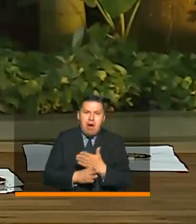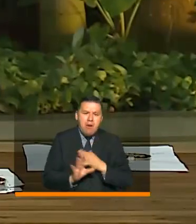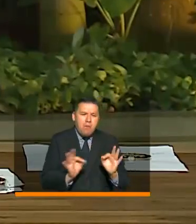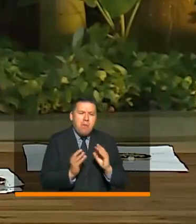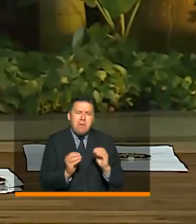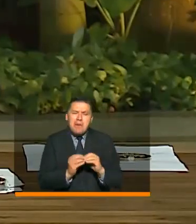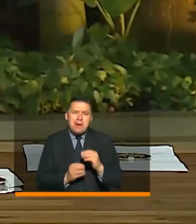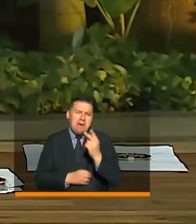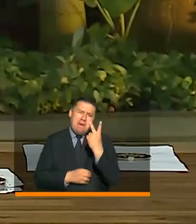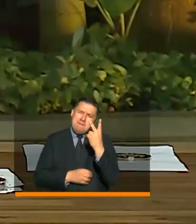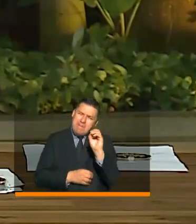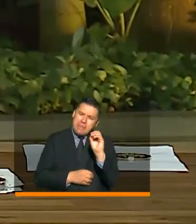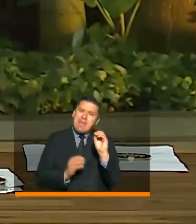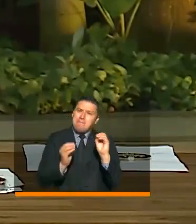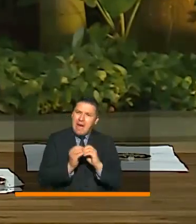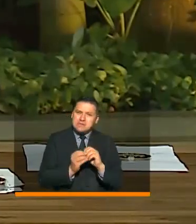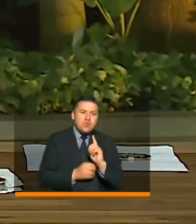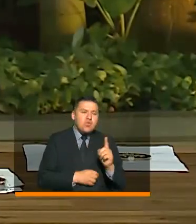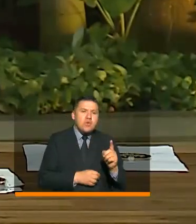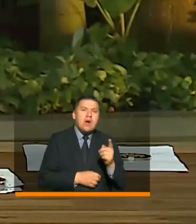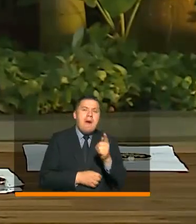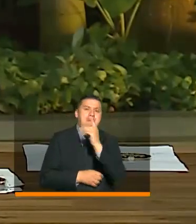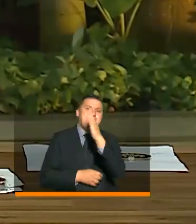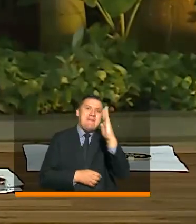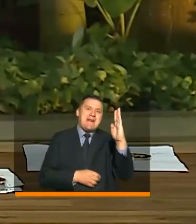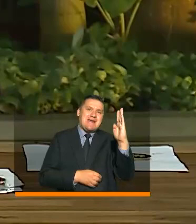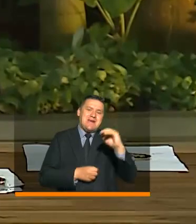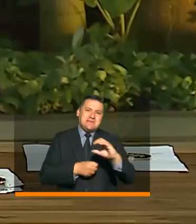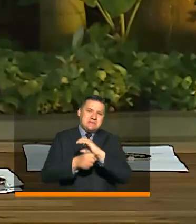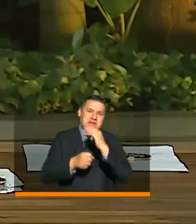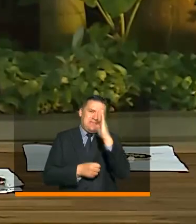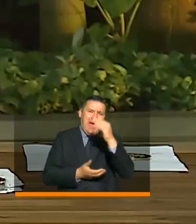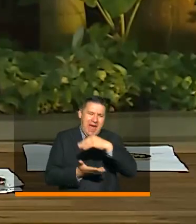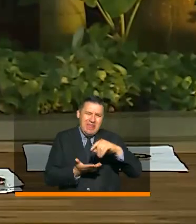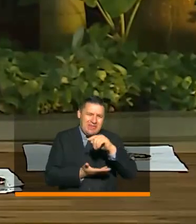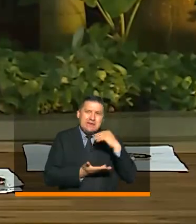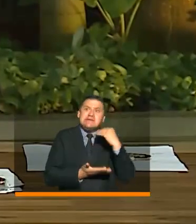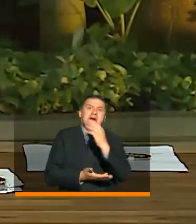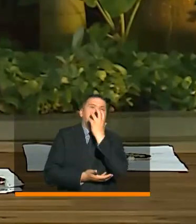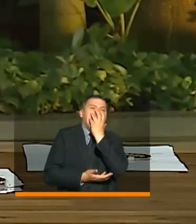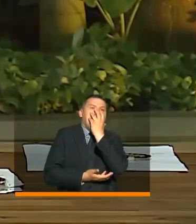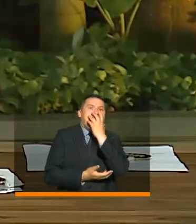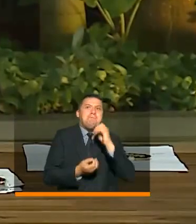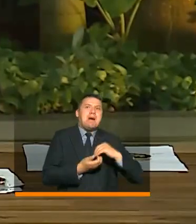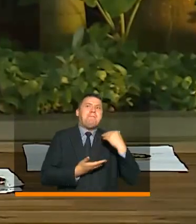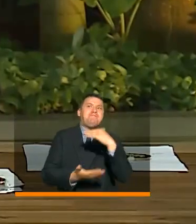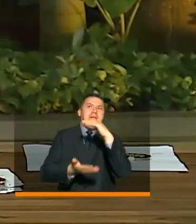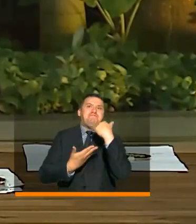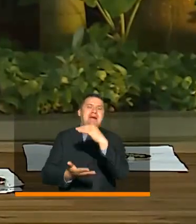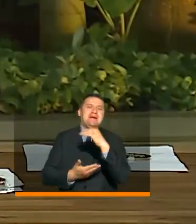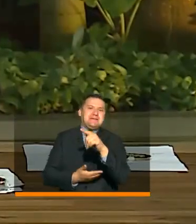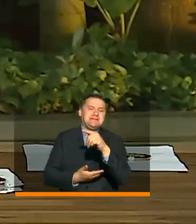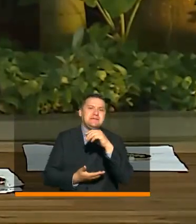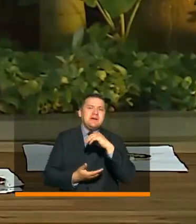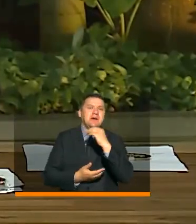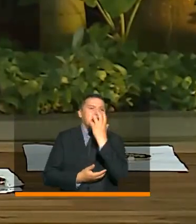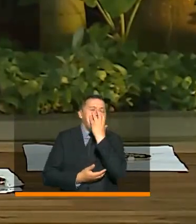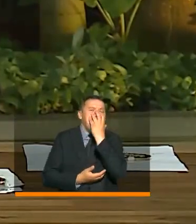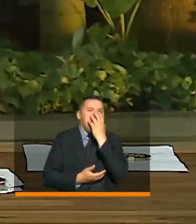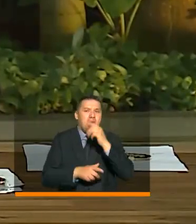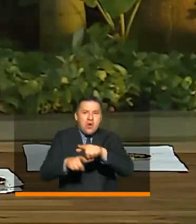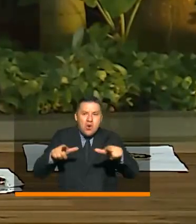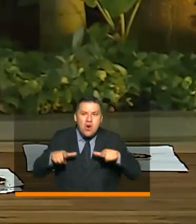cerca de 20 ventiladores a la ciudad de Barranquilla o al departamento del Atlántico para que tenga su dispersión también territorial y